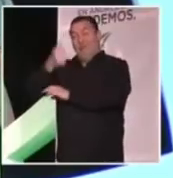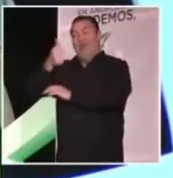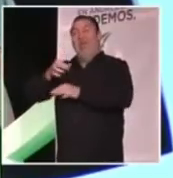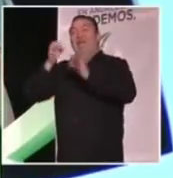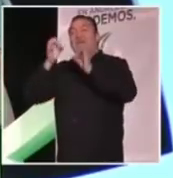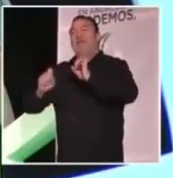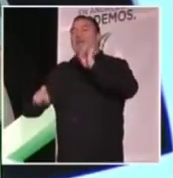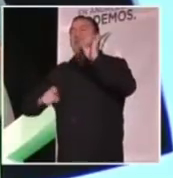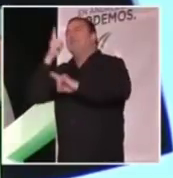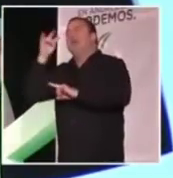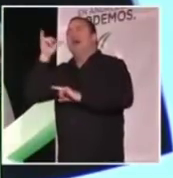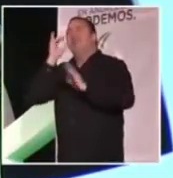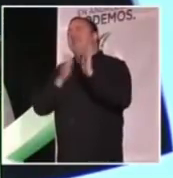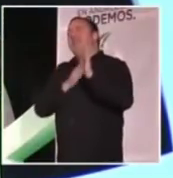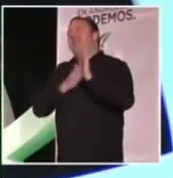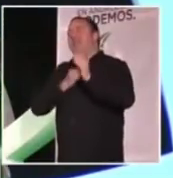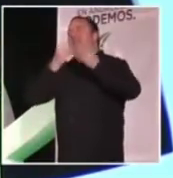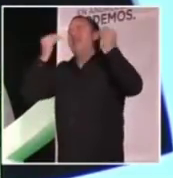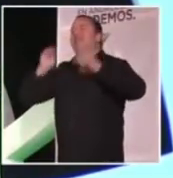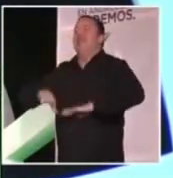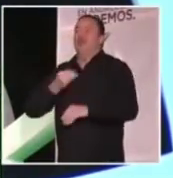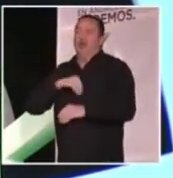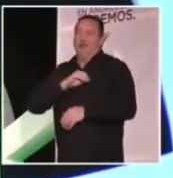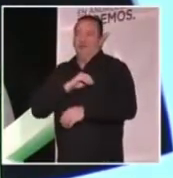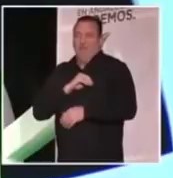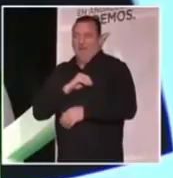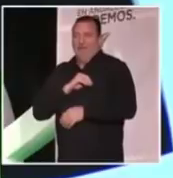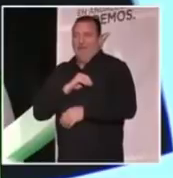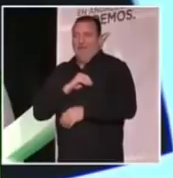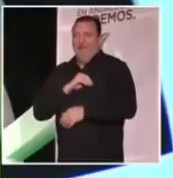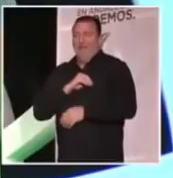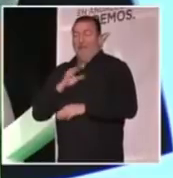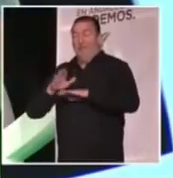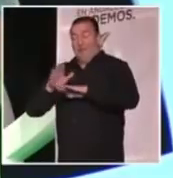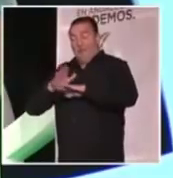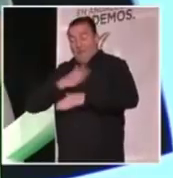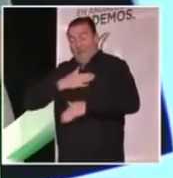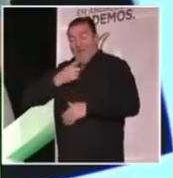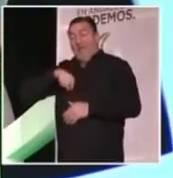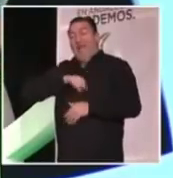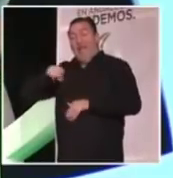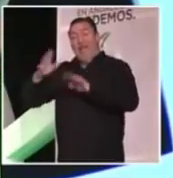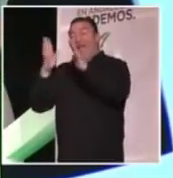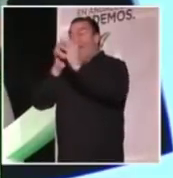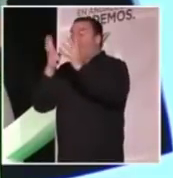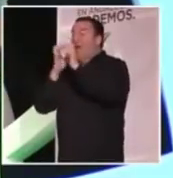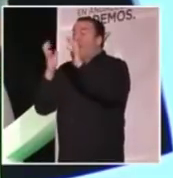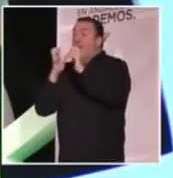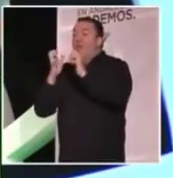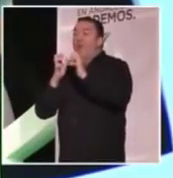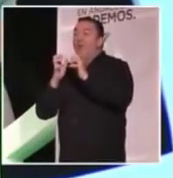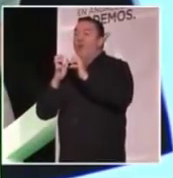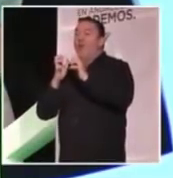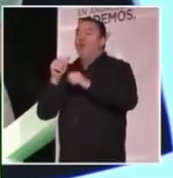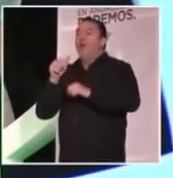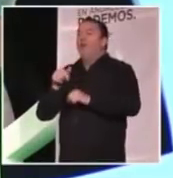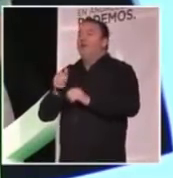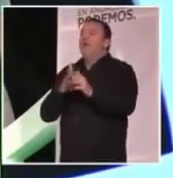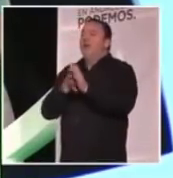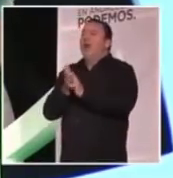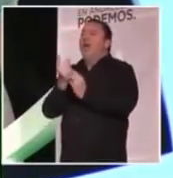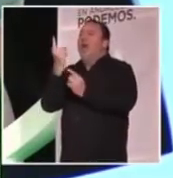será el más de izquierdas de la historia de España. Para nosotros aquel acuerdo fue arrancar